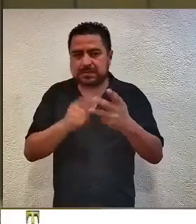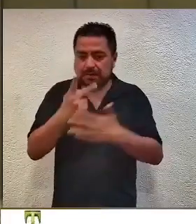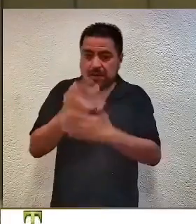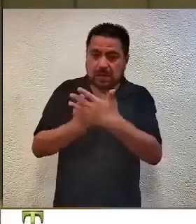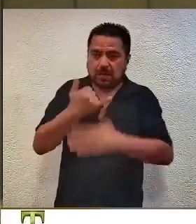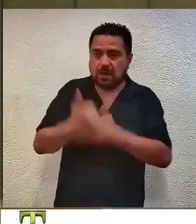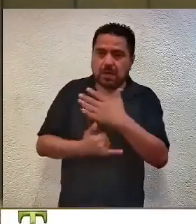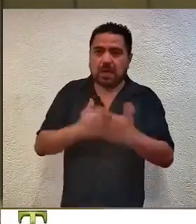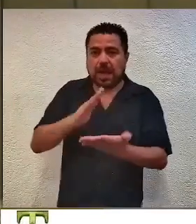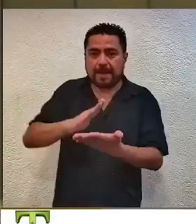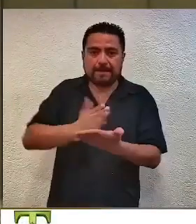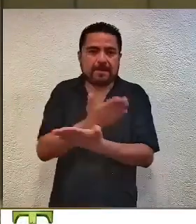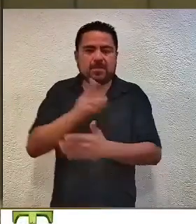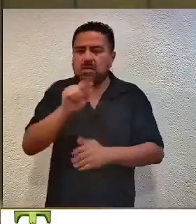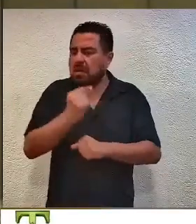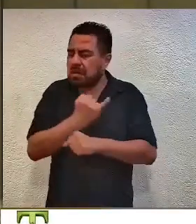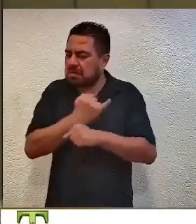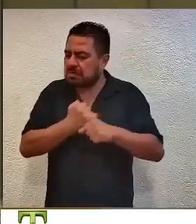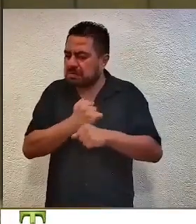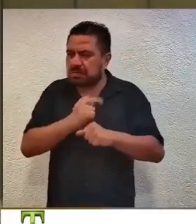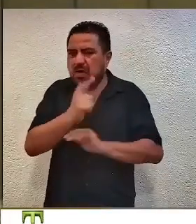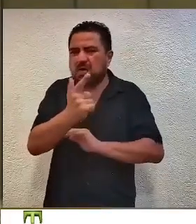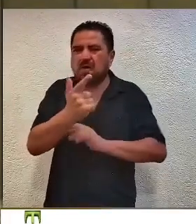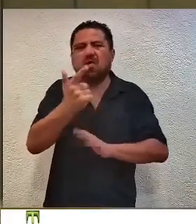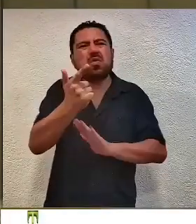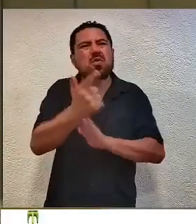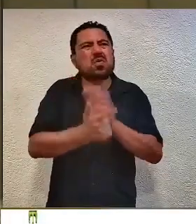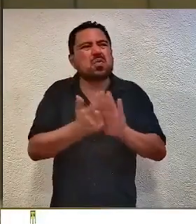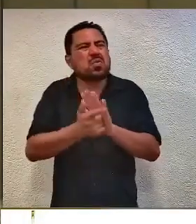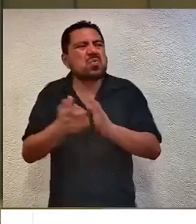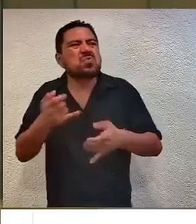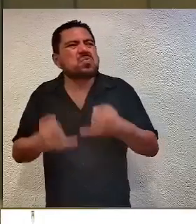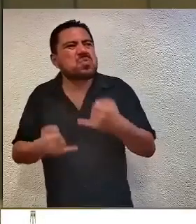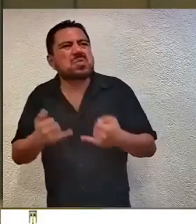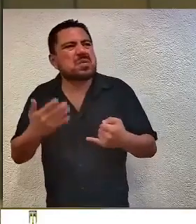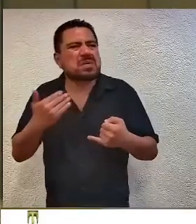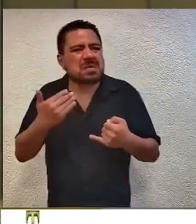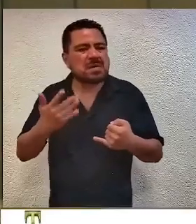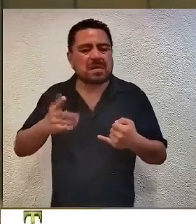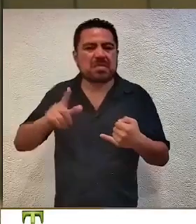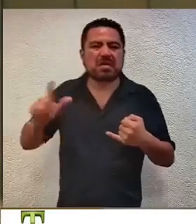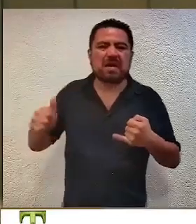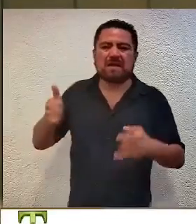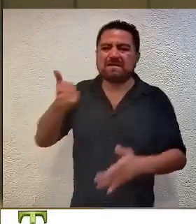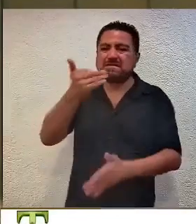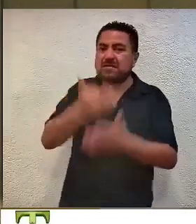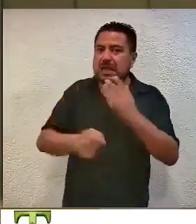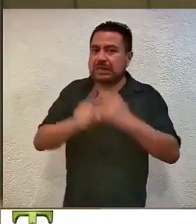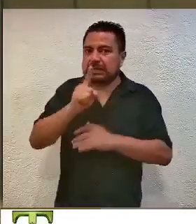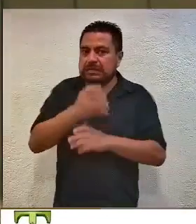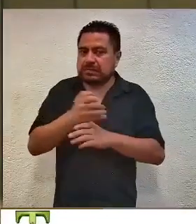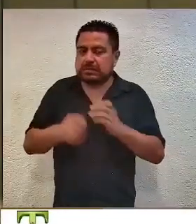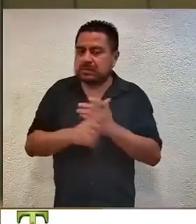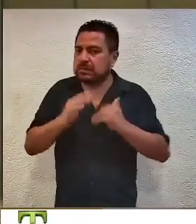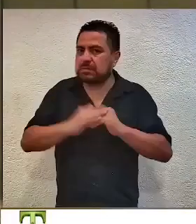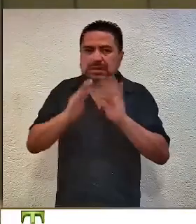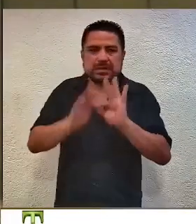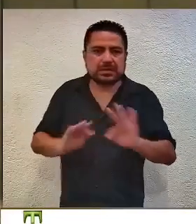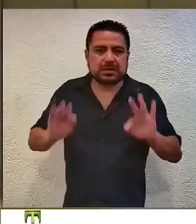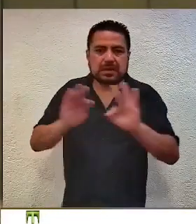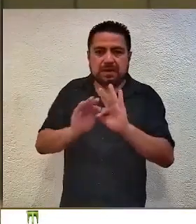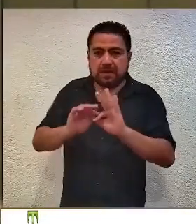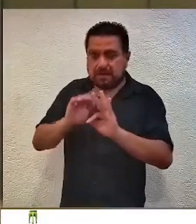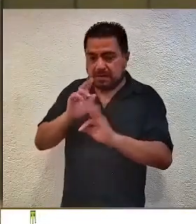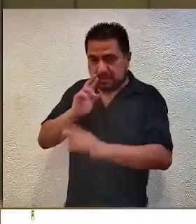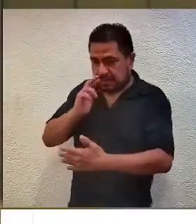proyecto, aparte de no analizar el marco jurídico interno, pasa por alto un elemento de mayor relevancia.